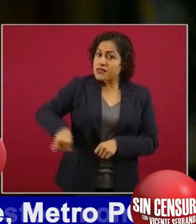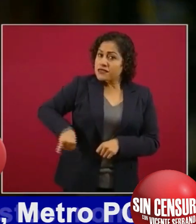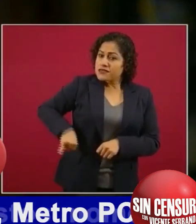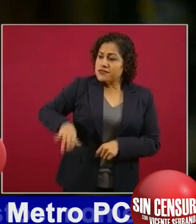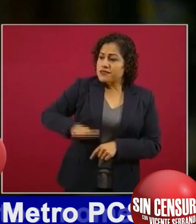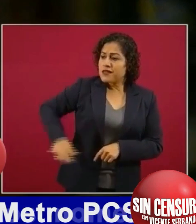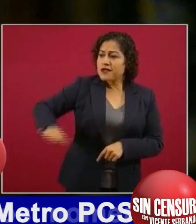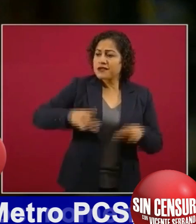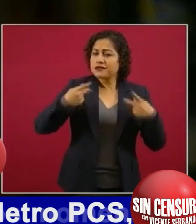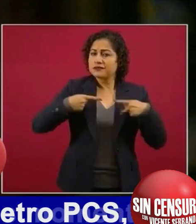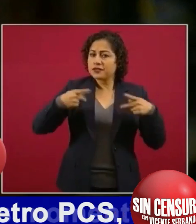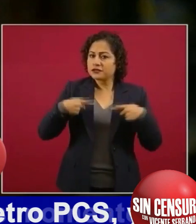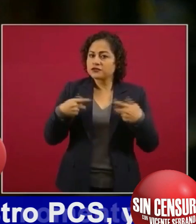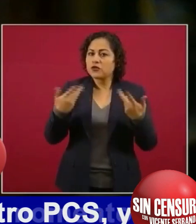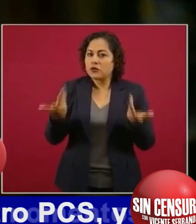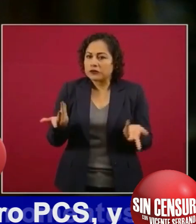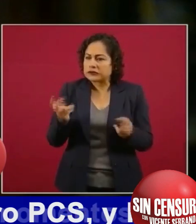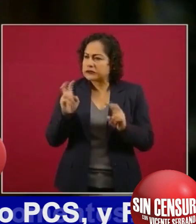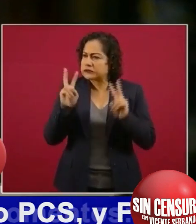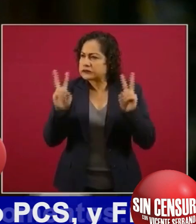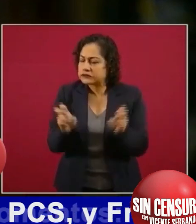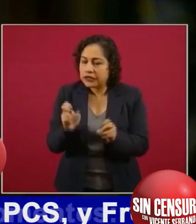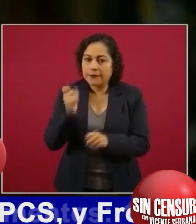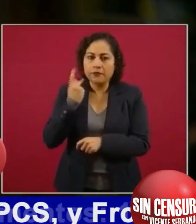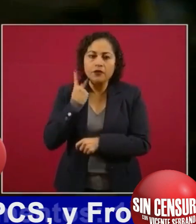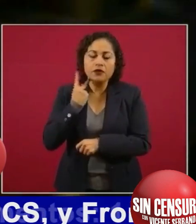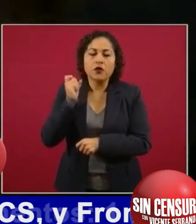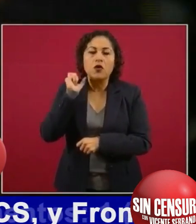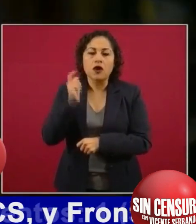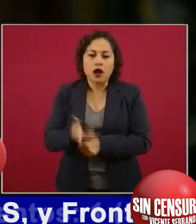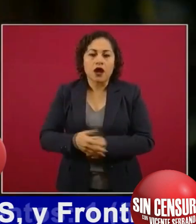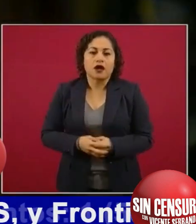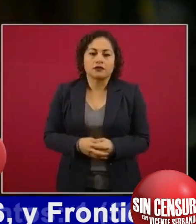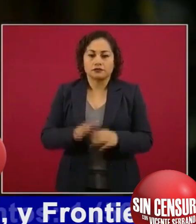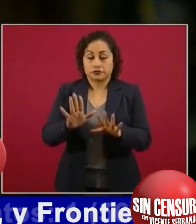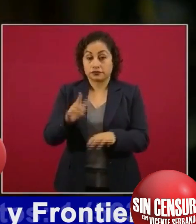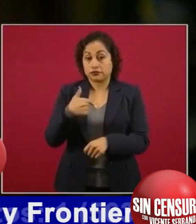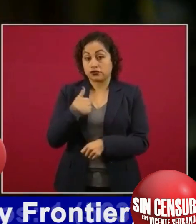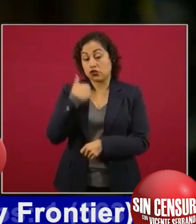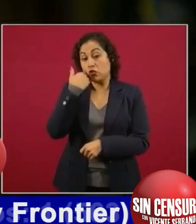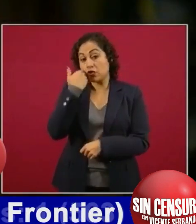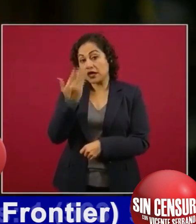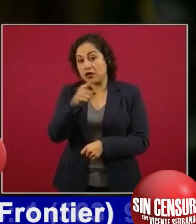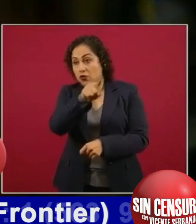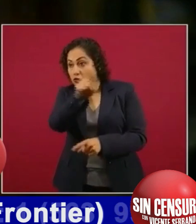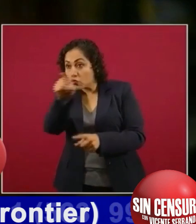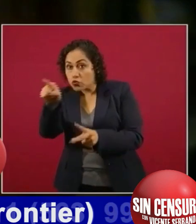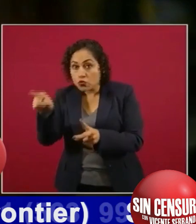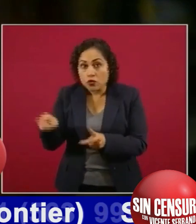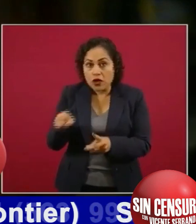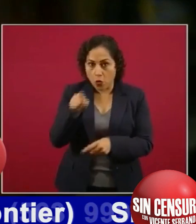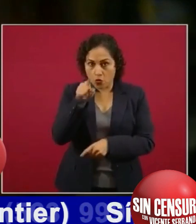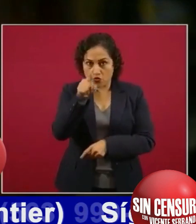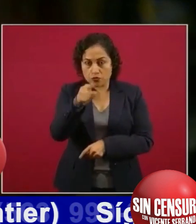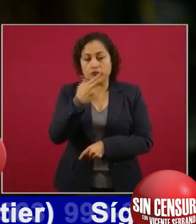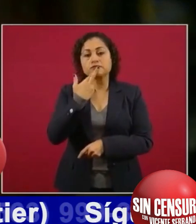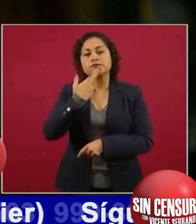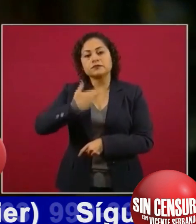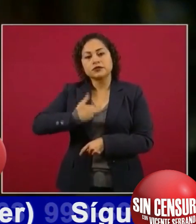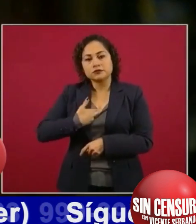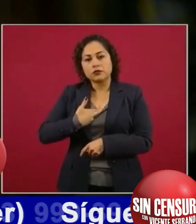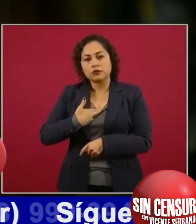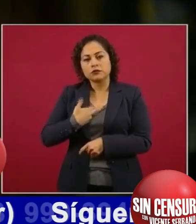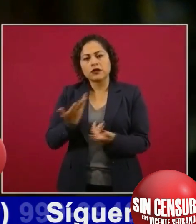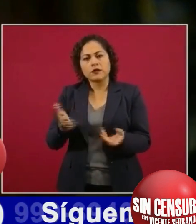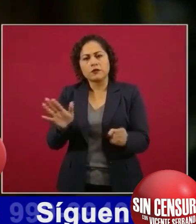último, yo solo quiero que usted o quienes están ahí me respondan, ¿por qué mi hijo, que tiene